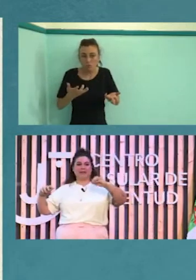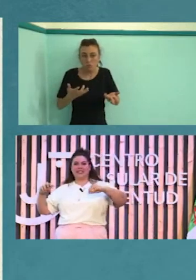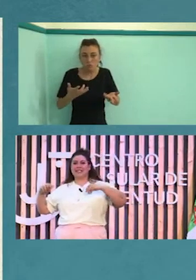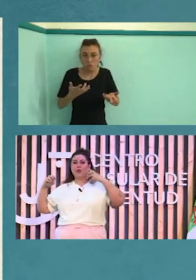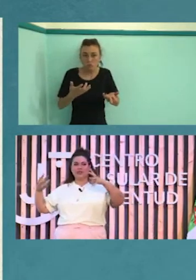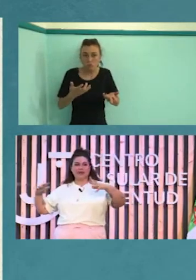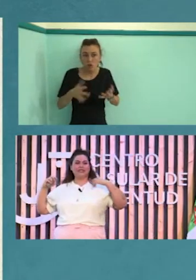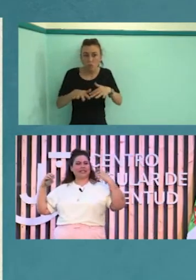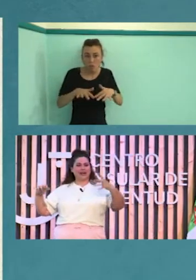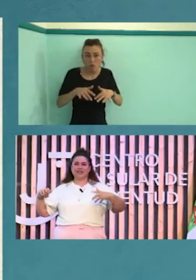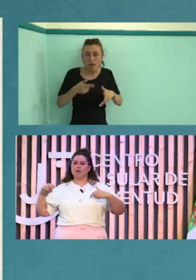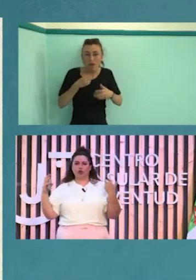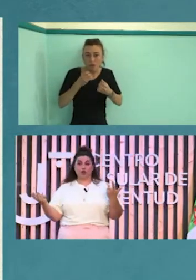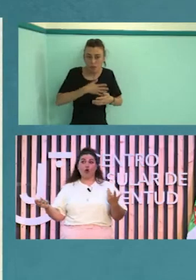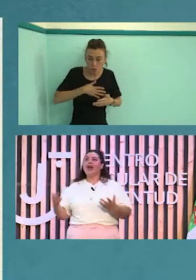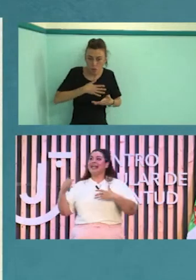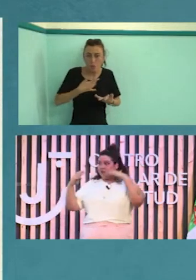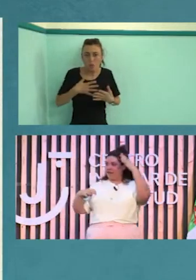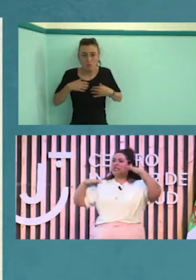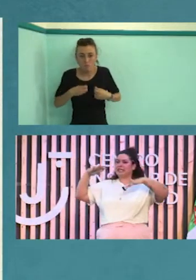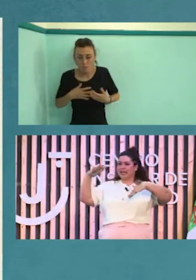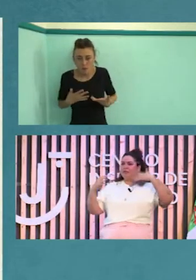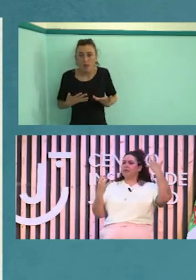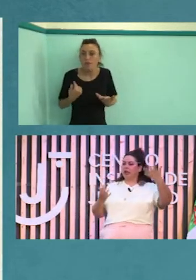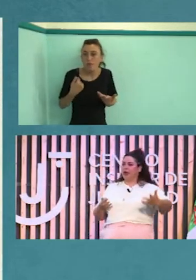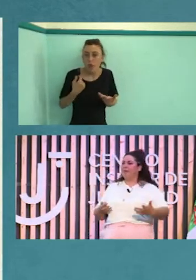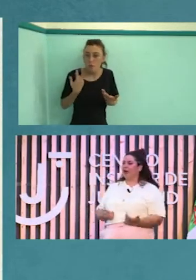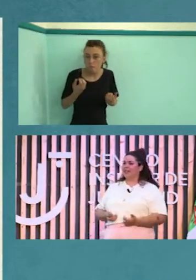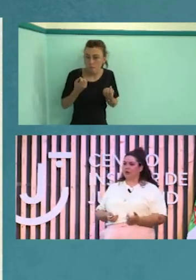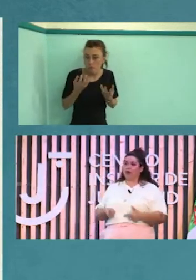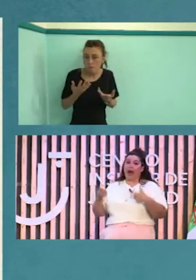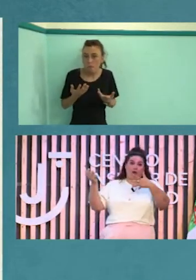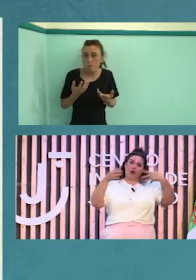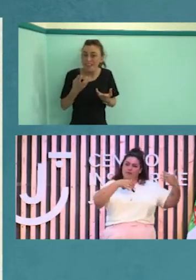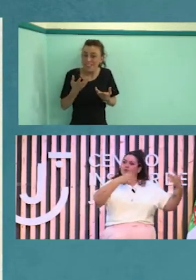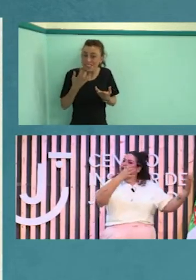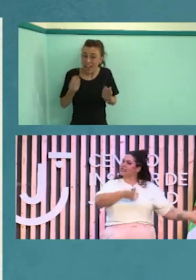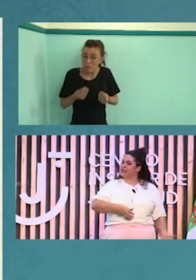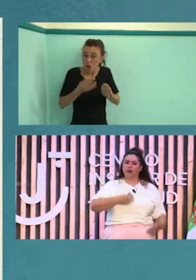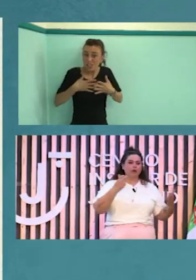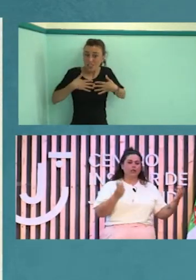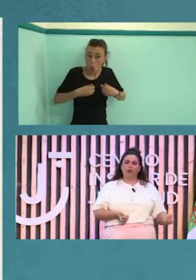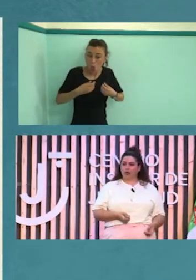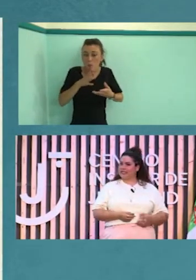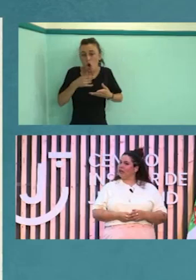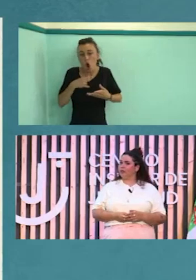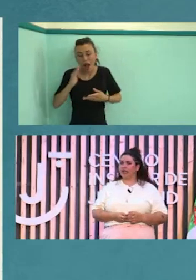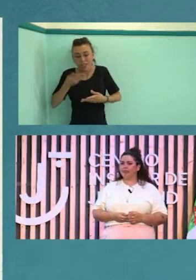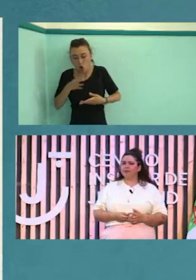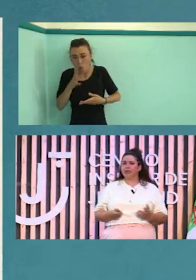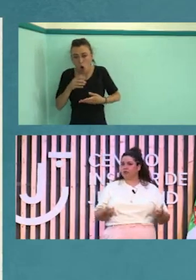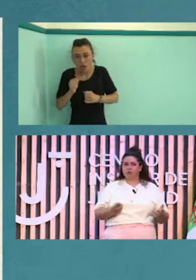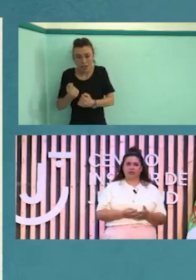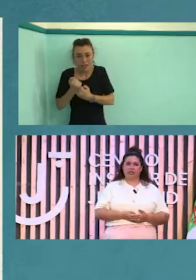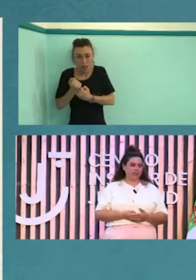movimiento desde la salud desde el bienestar desde el buen rollo Qué diferencias hay realmente por ejemplo en la mejora de la salud a cuando lo hacemos por castigo o por rechazo por ejemplo